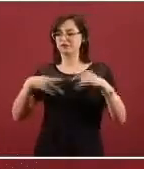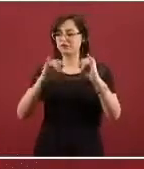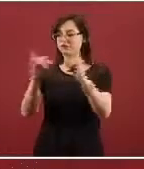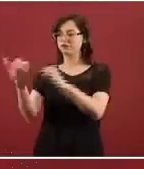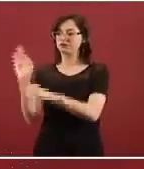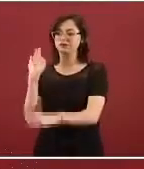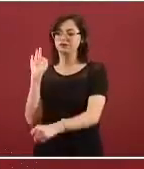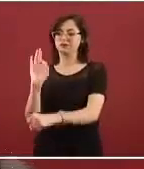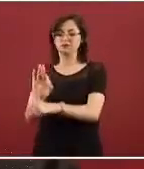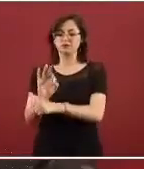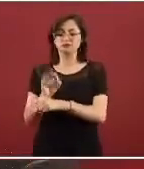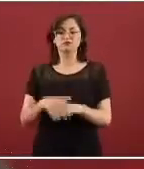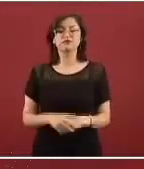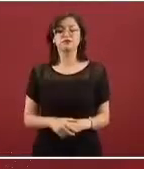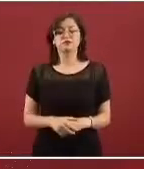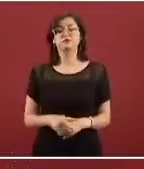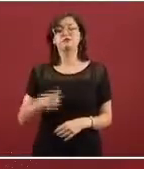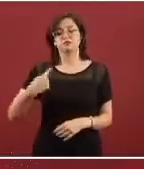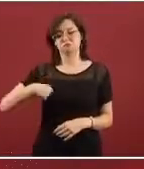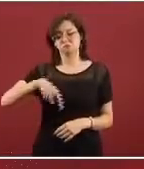Cierto es, y lo sabemos, y ahí concluyo,